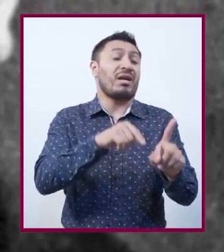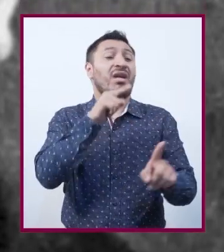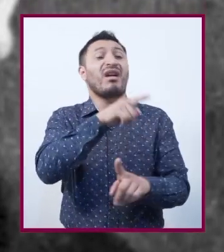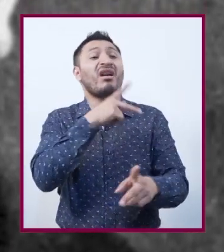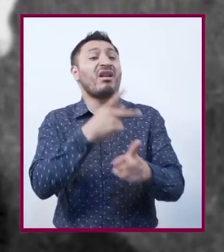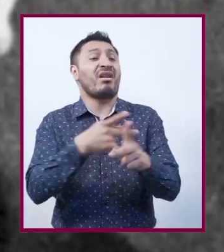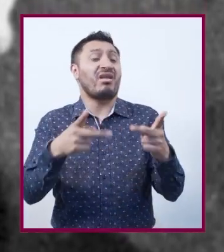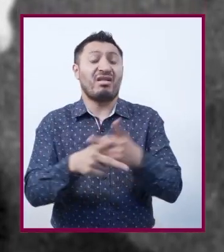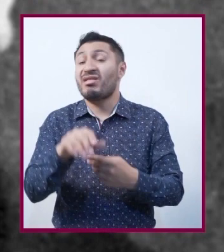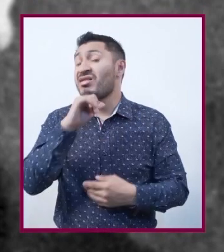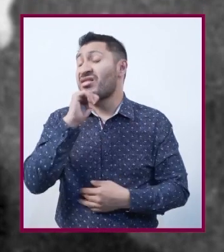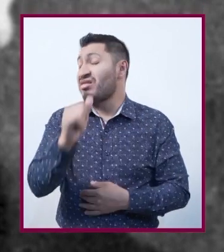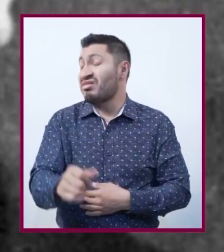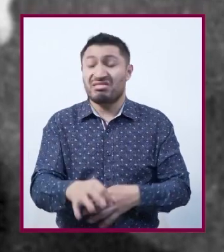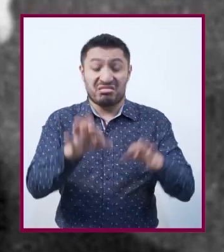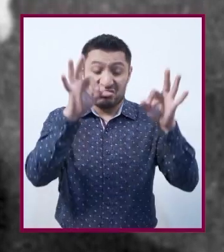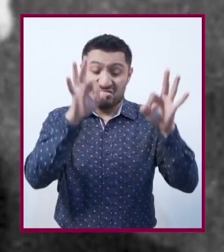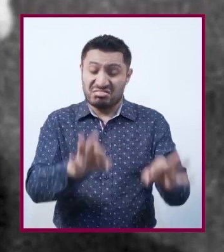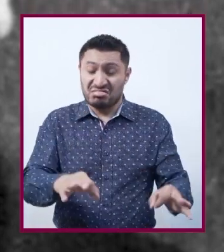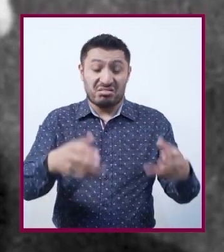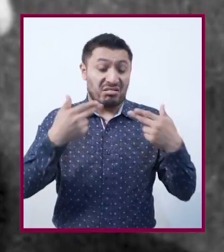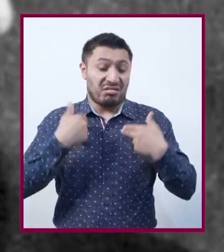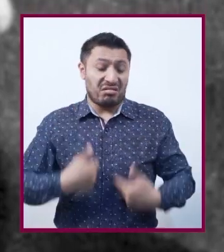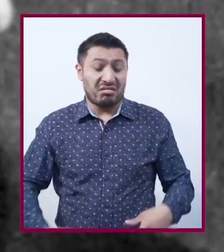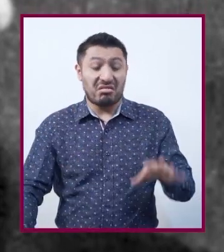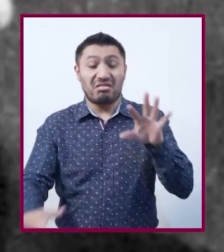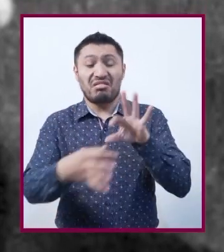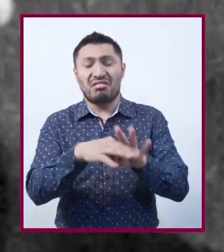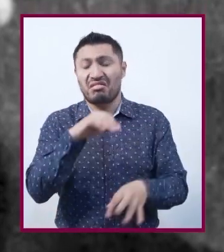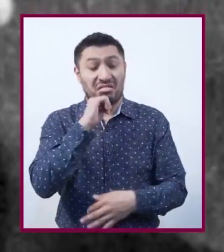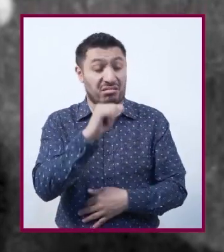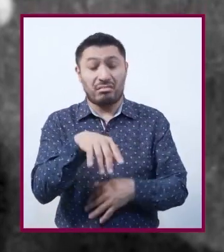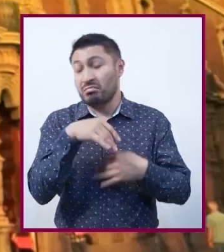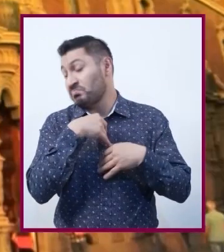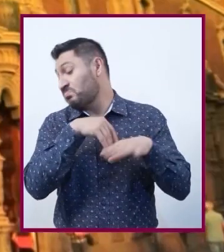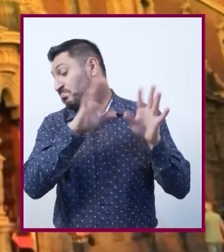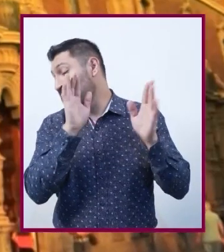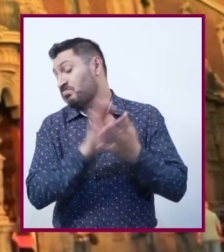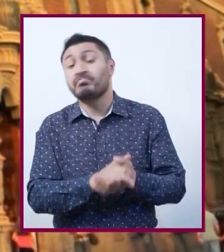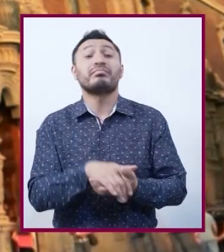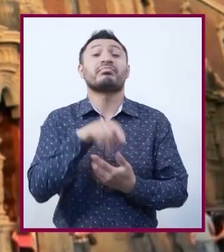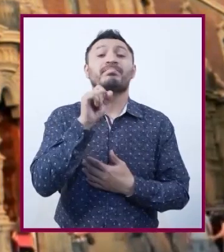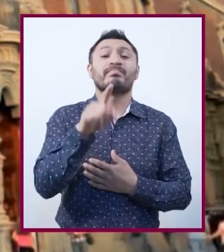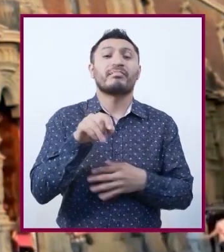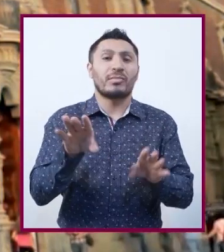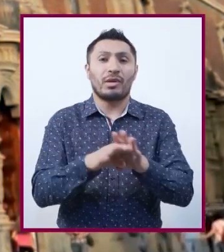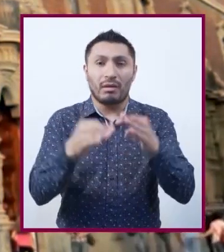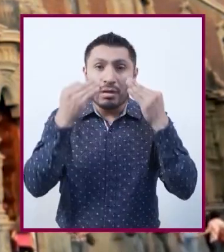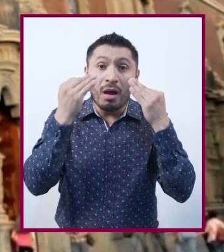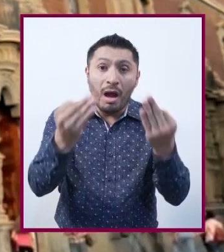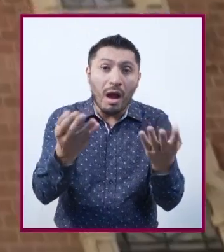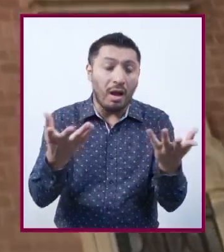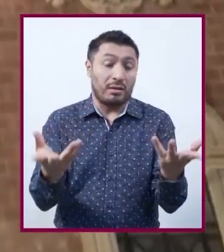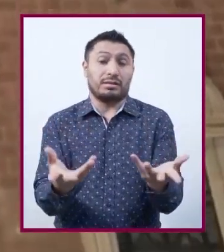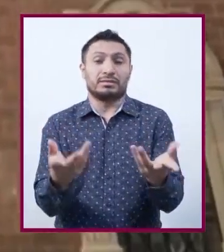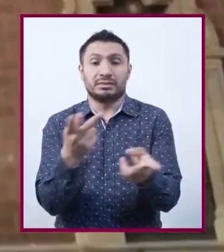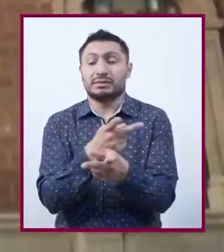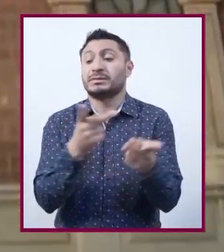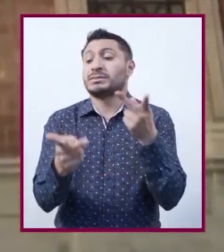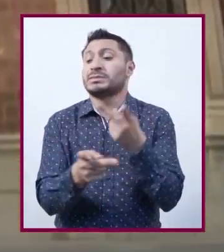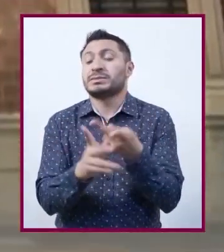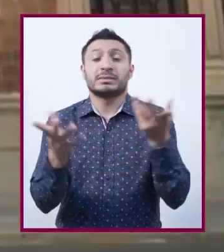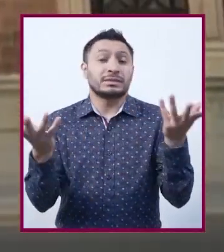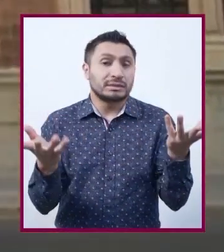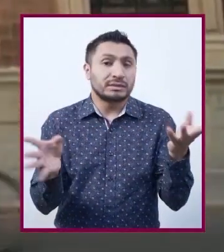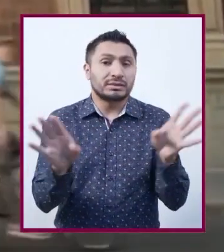impartieran materias relacionadas con las humanidades, entre otras cosas. Además, se hace evidente que la formación de la